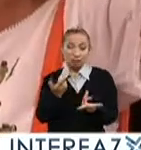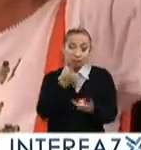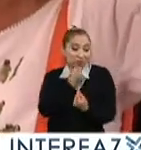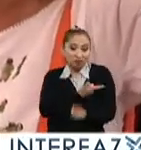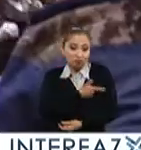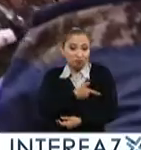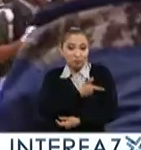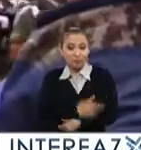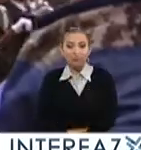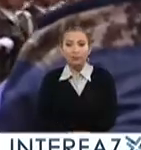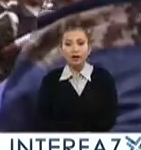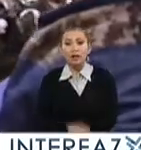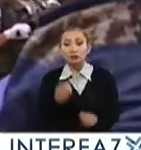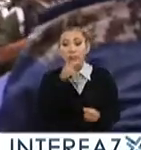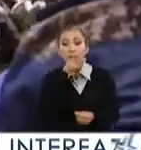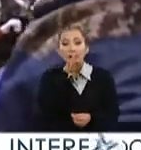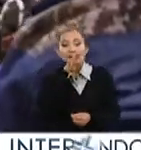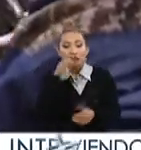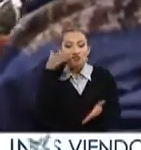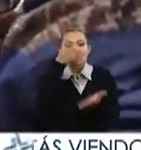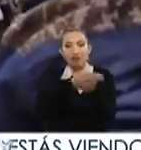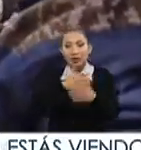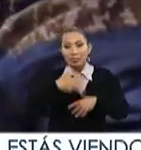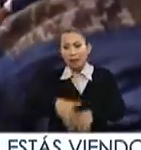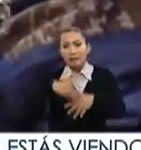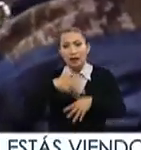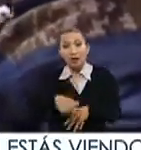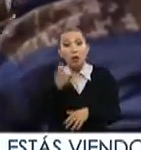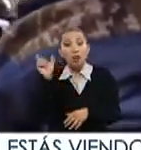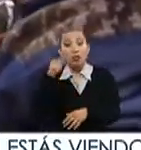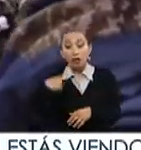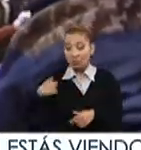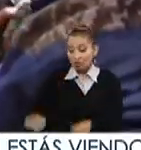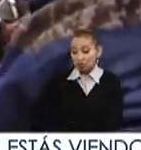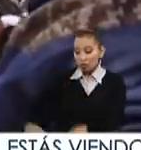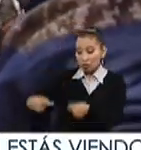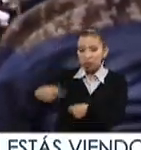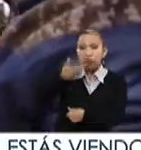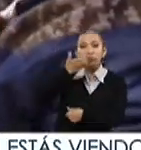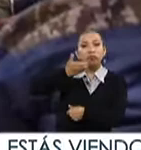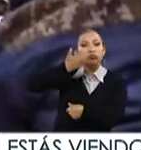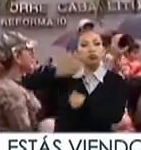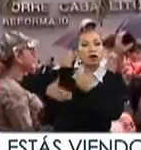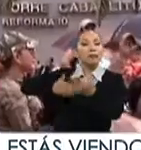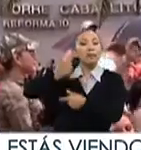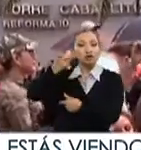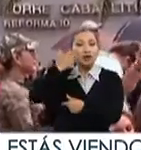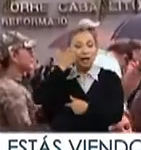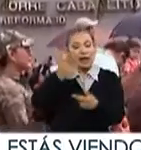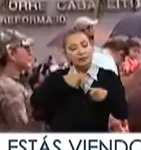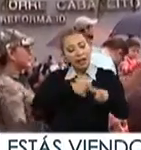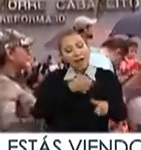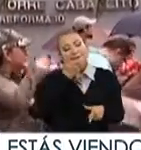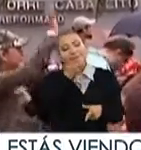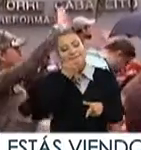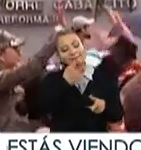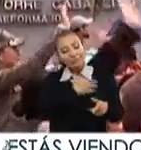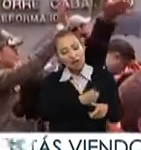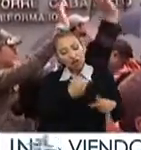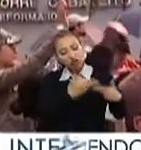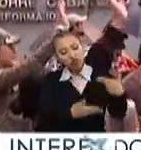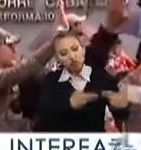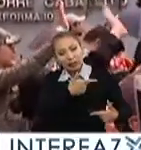niños les encanta. Y es que muchos padres han acudido al desfile incluso cuando ellos eran pequeños, por lo que buscan continuar con esta tradición